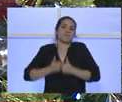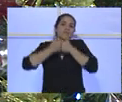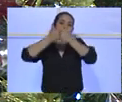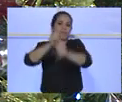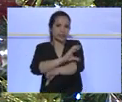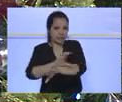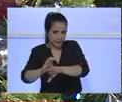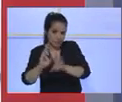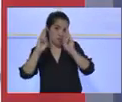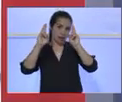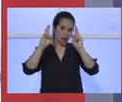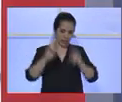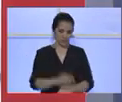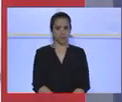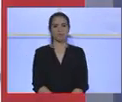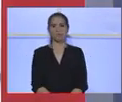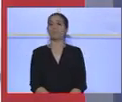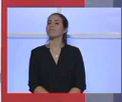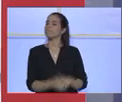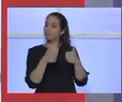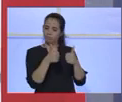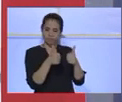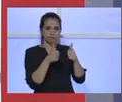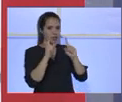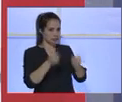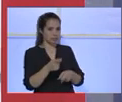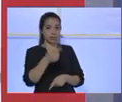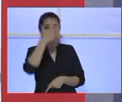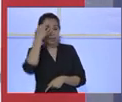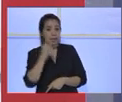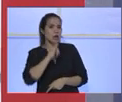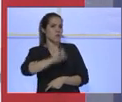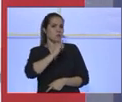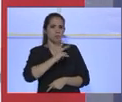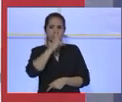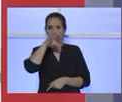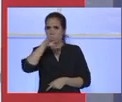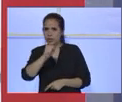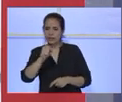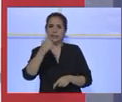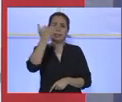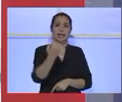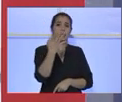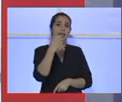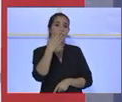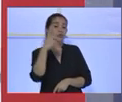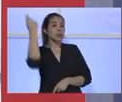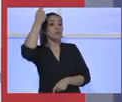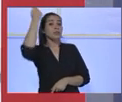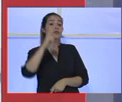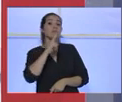supuesto, con más obras. Bueno, así será. Es mucho más lo que queríamos contar. Tenemos 14 millones de dólares de donación que